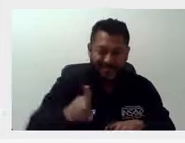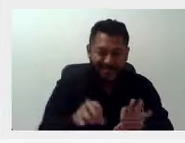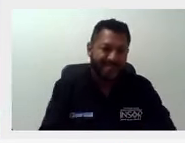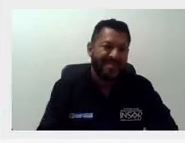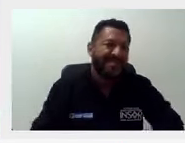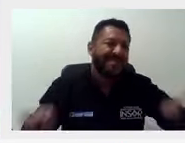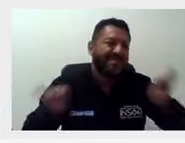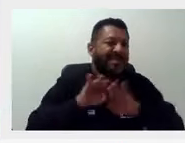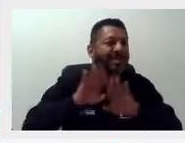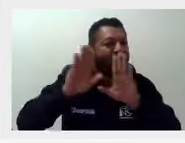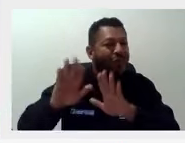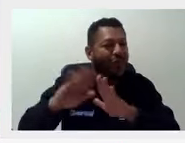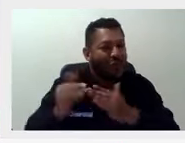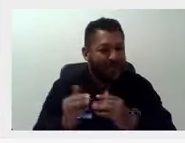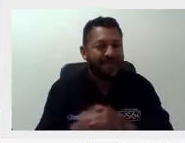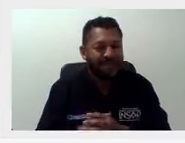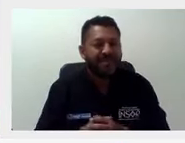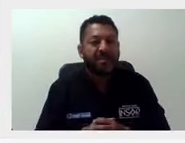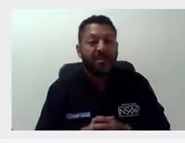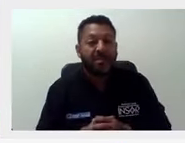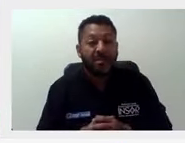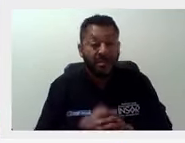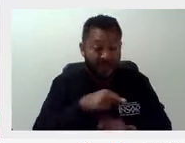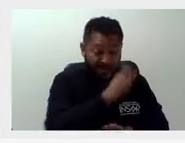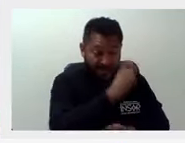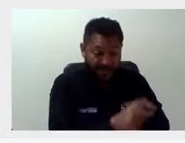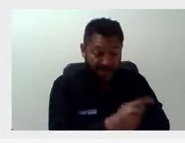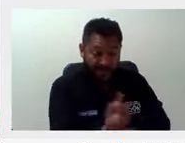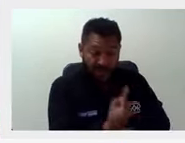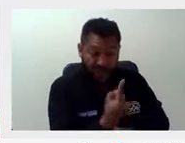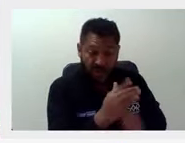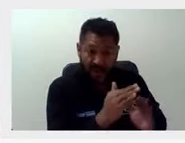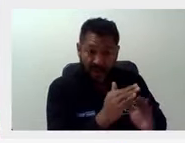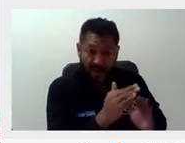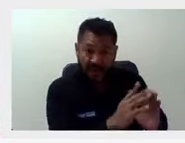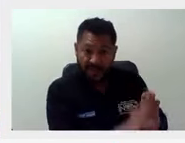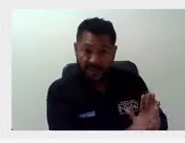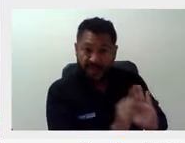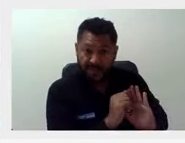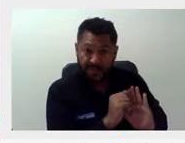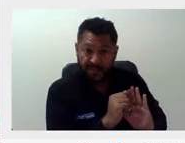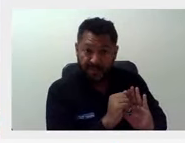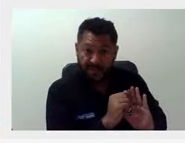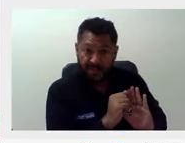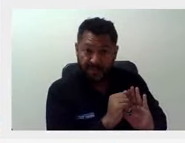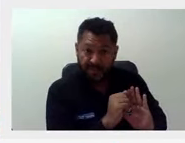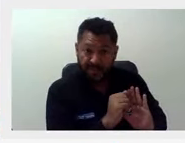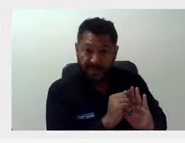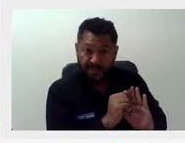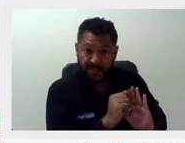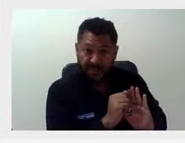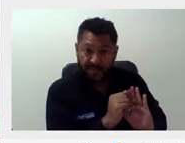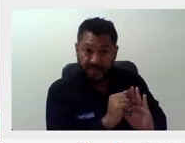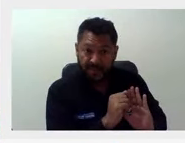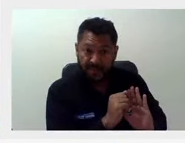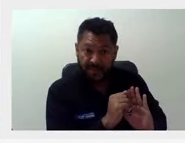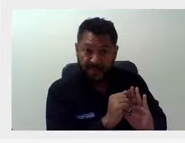escuela. O sea, hoy pueden estar solitos en su casa, algunas familias dicen que ahora ellas sí ven más desarrollos,